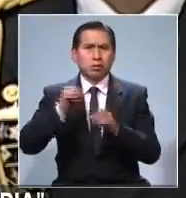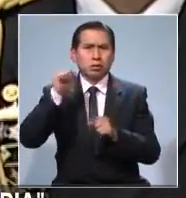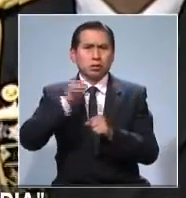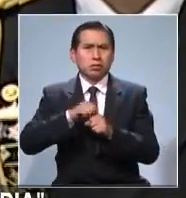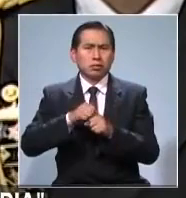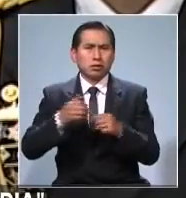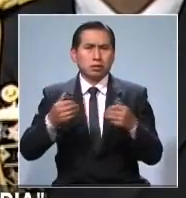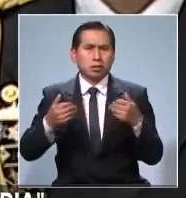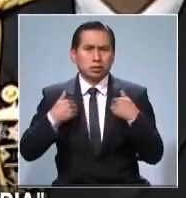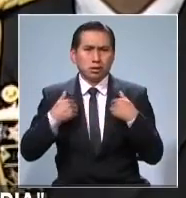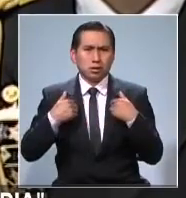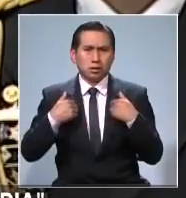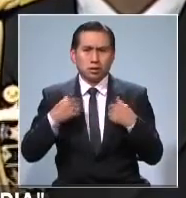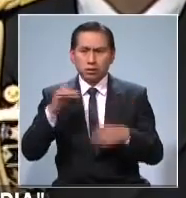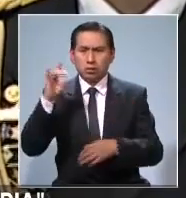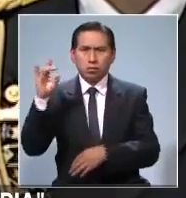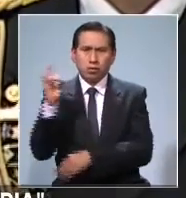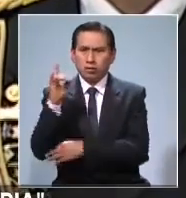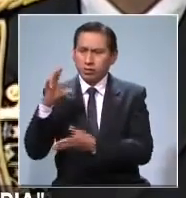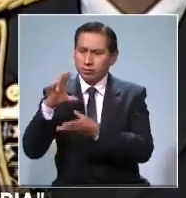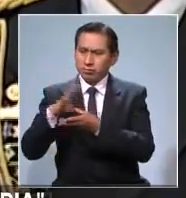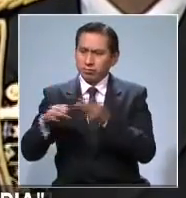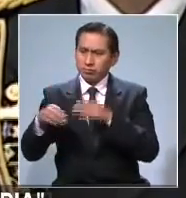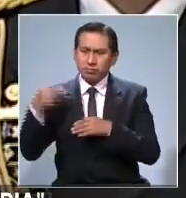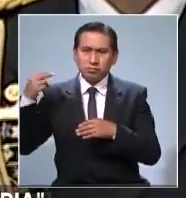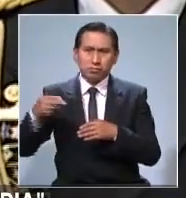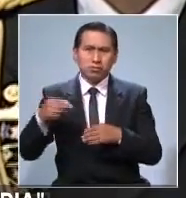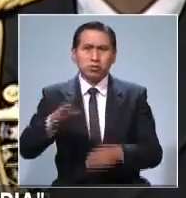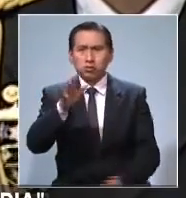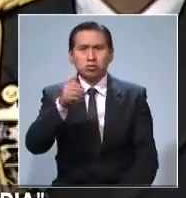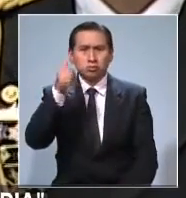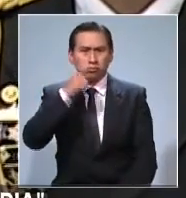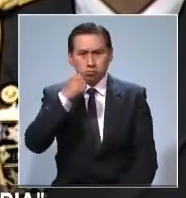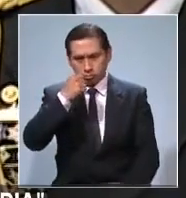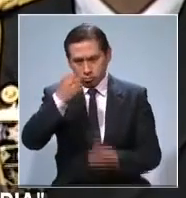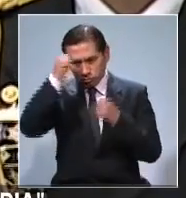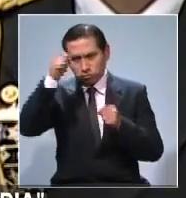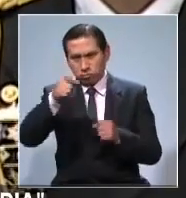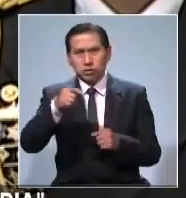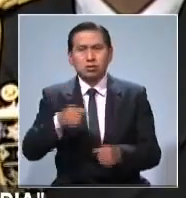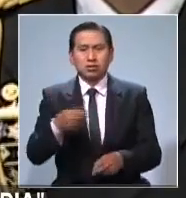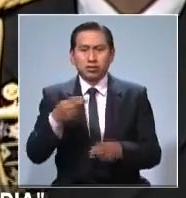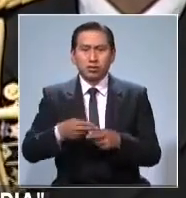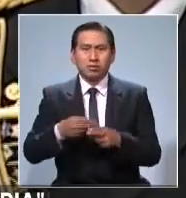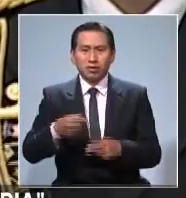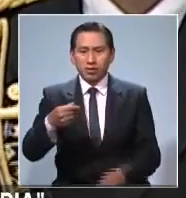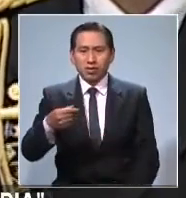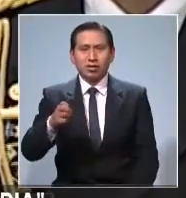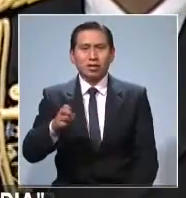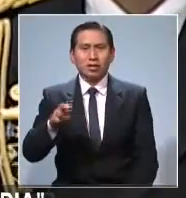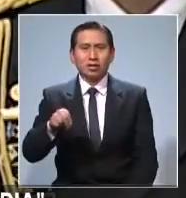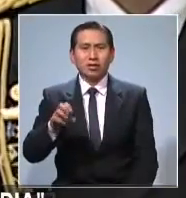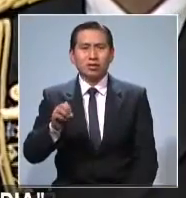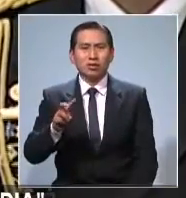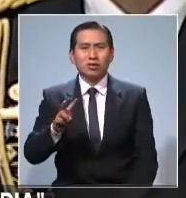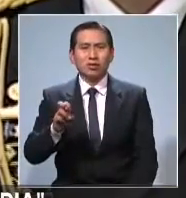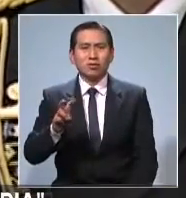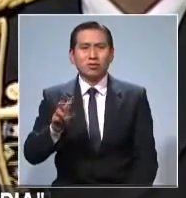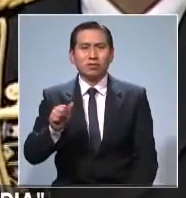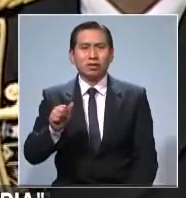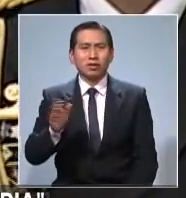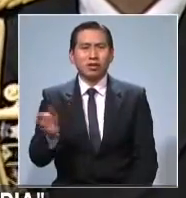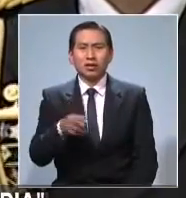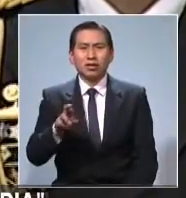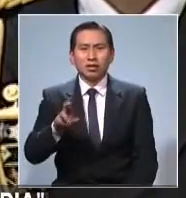tuvo en la historia boliviana nuestra heroína, Genoveva Ríos, la niña que salvó la tricolor